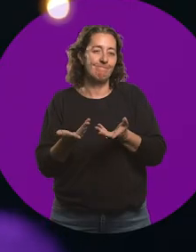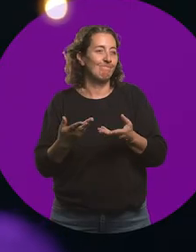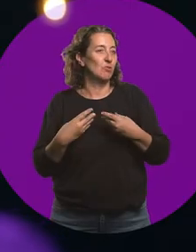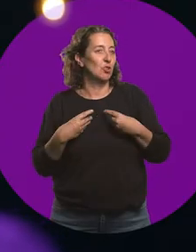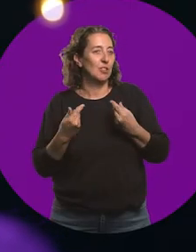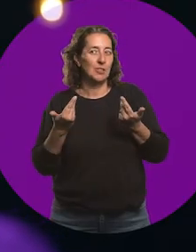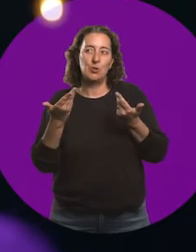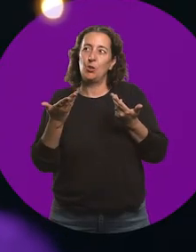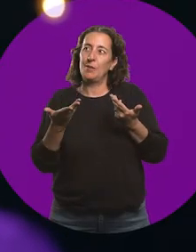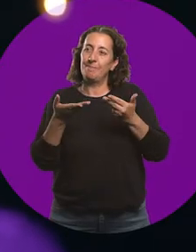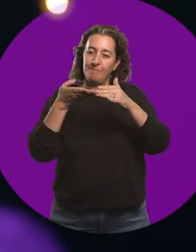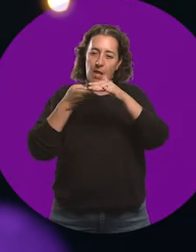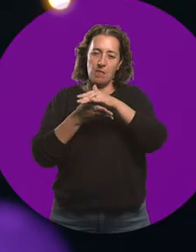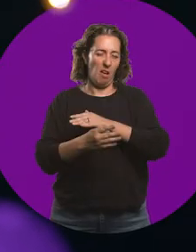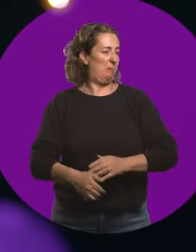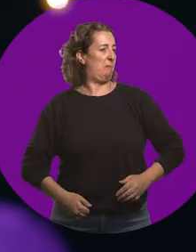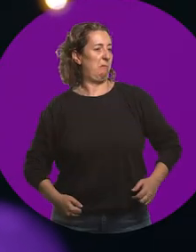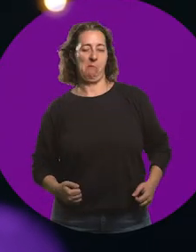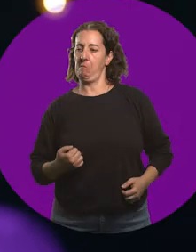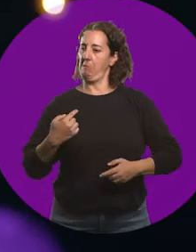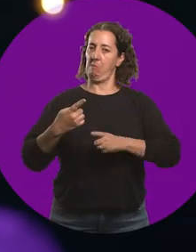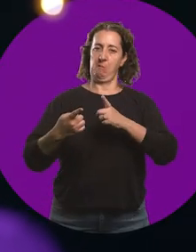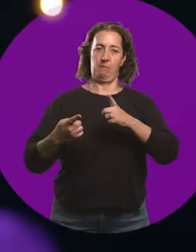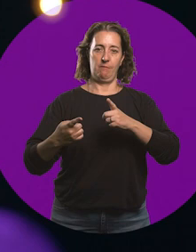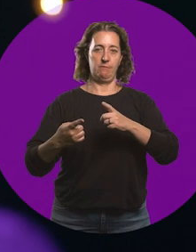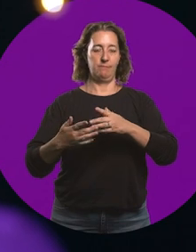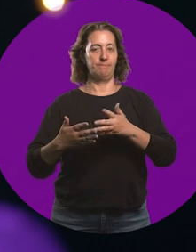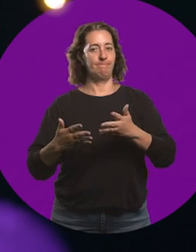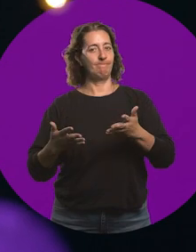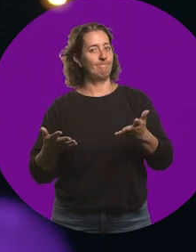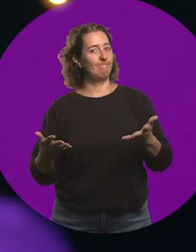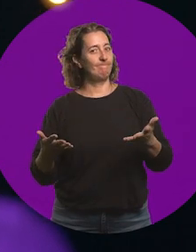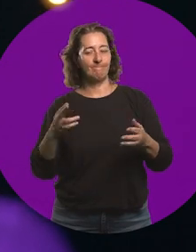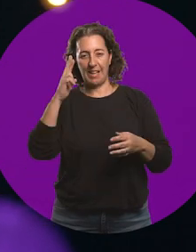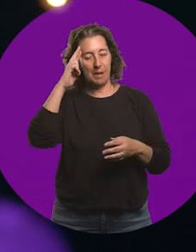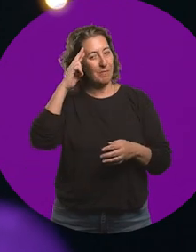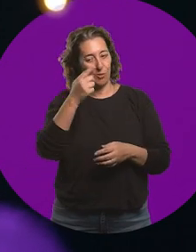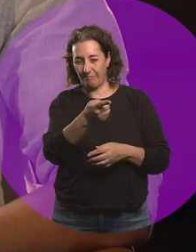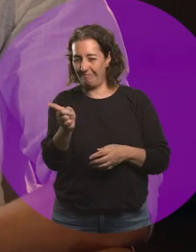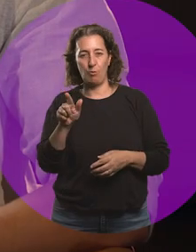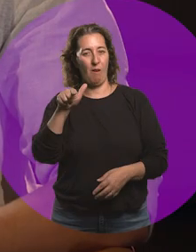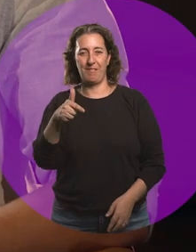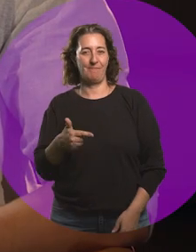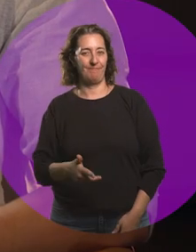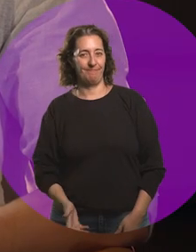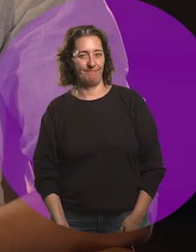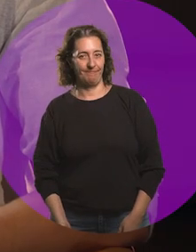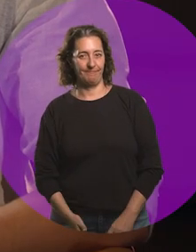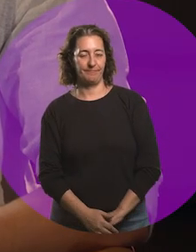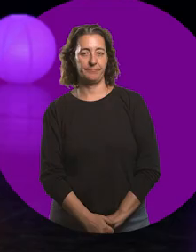entra con esa prepotencia y esa cosa el respeto no se genera, ¿no?